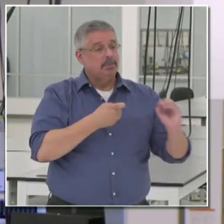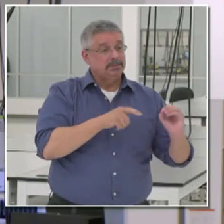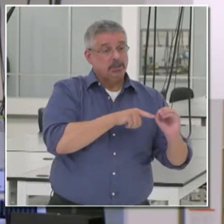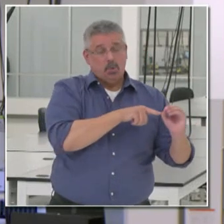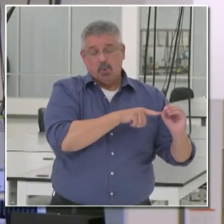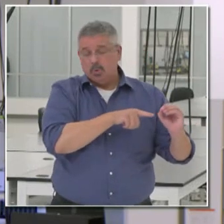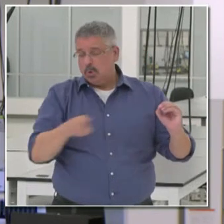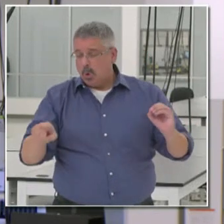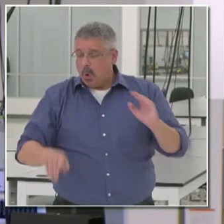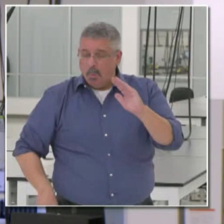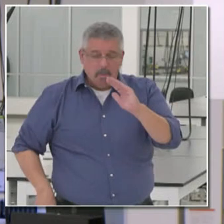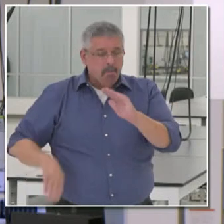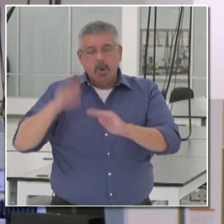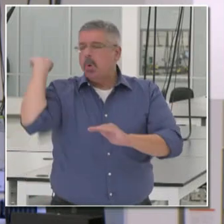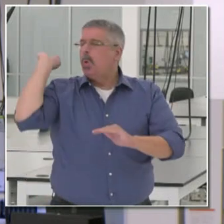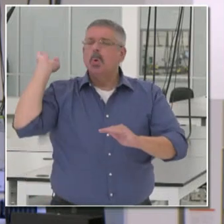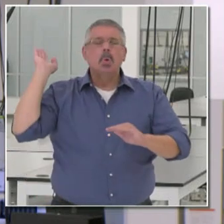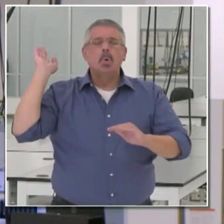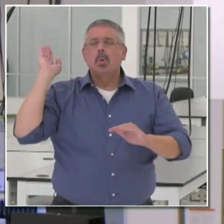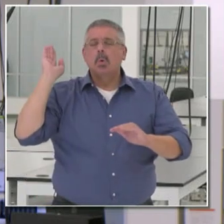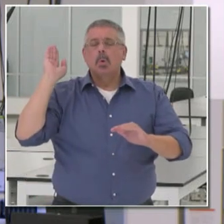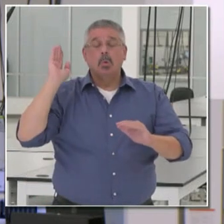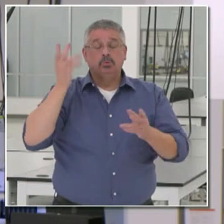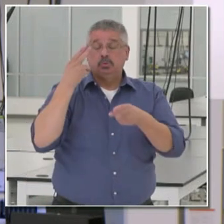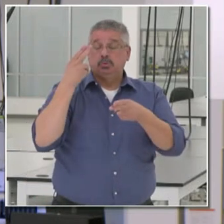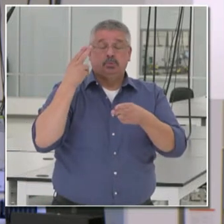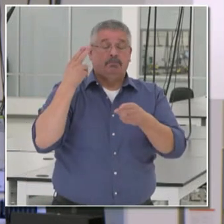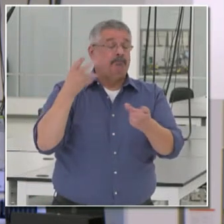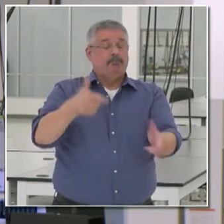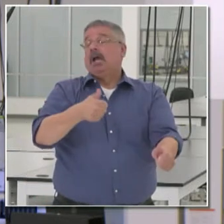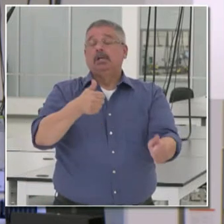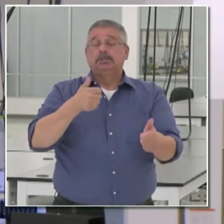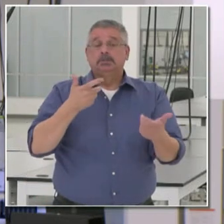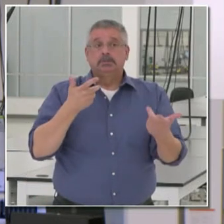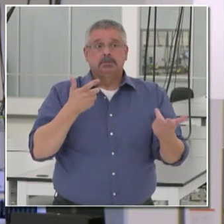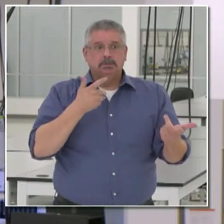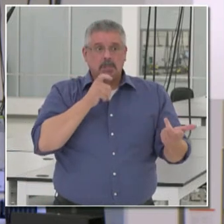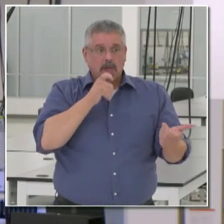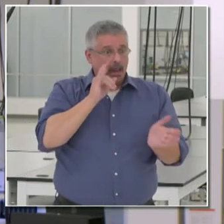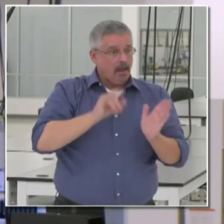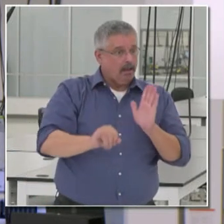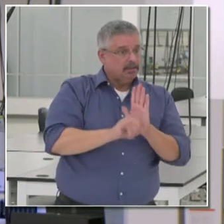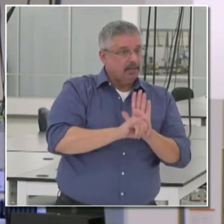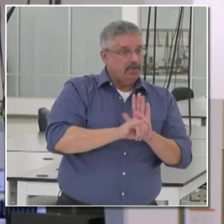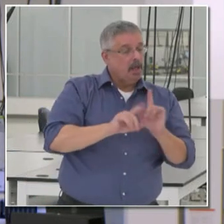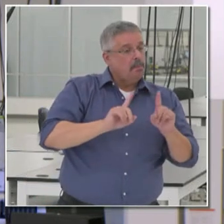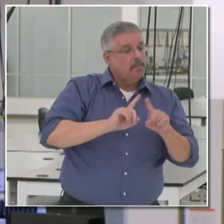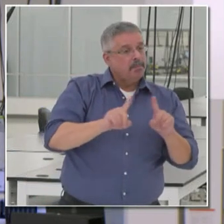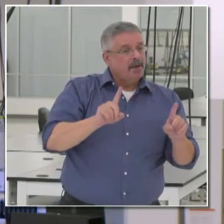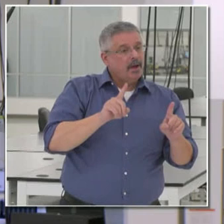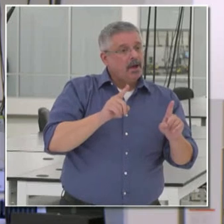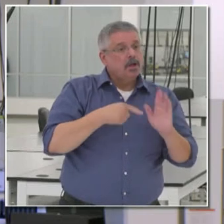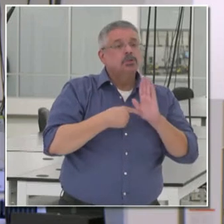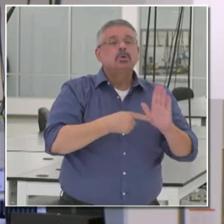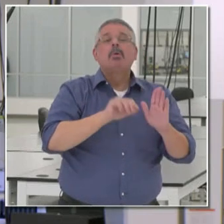va de 0 a 60 millas por hora en un abrir y cerrar de ojos y esto no ayuda no solo a identificar casos